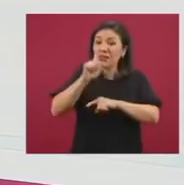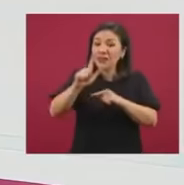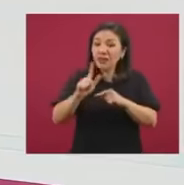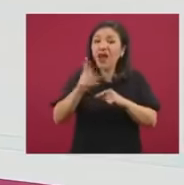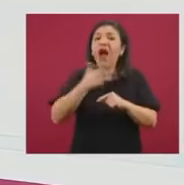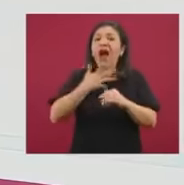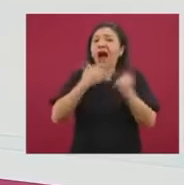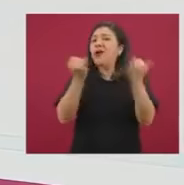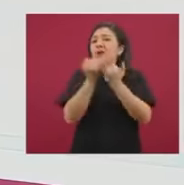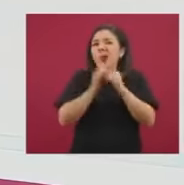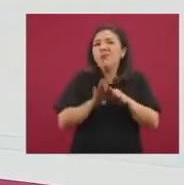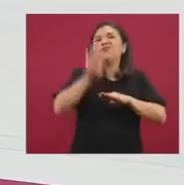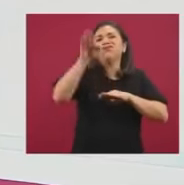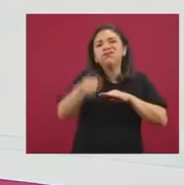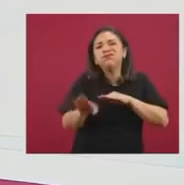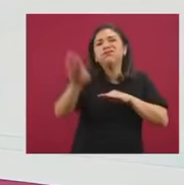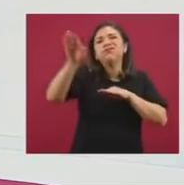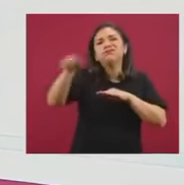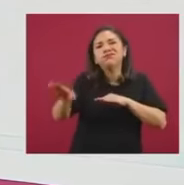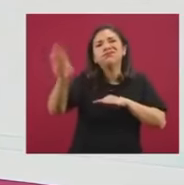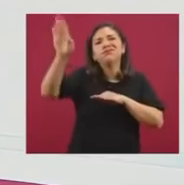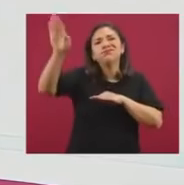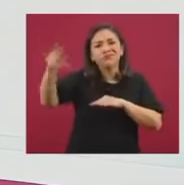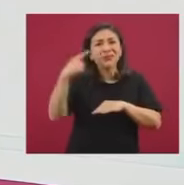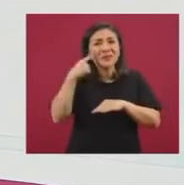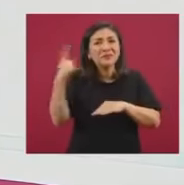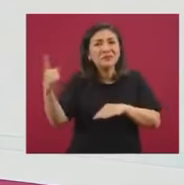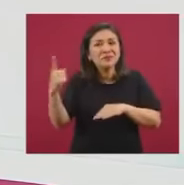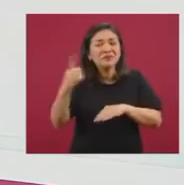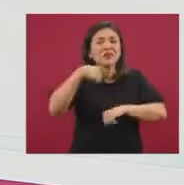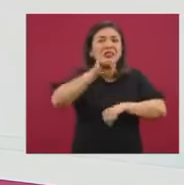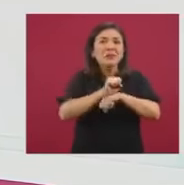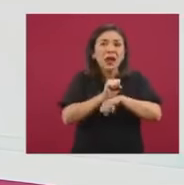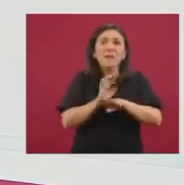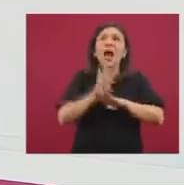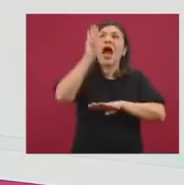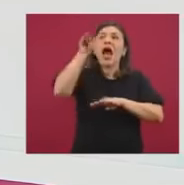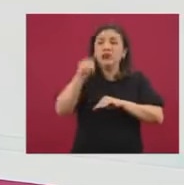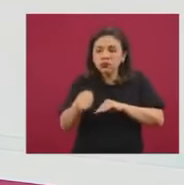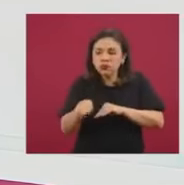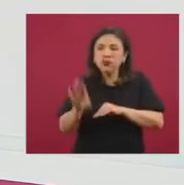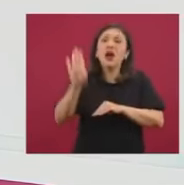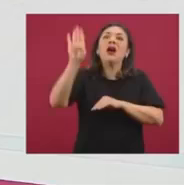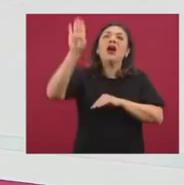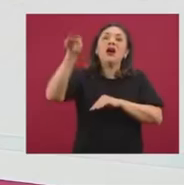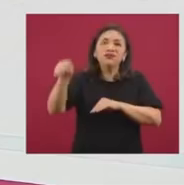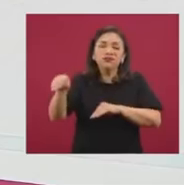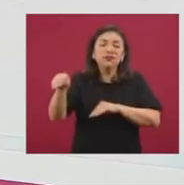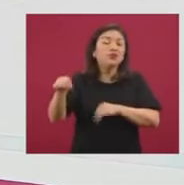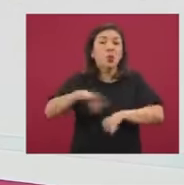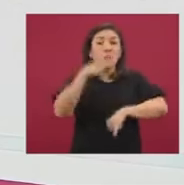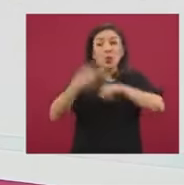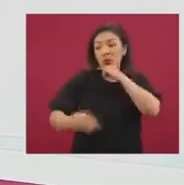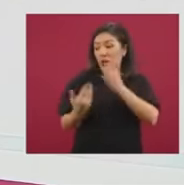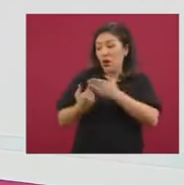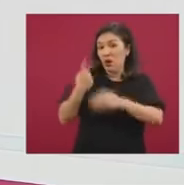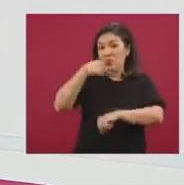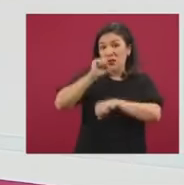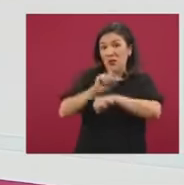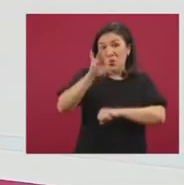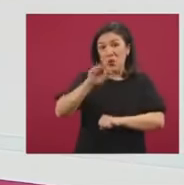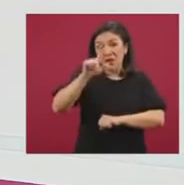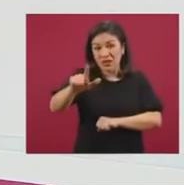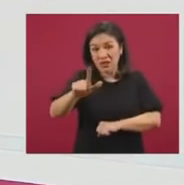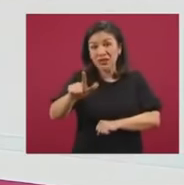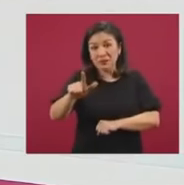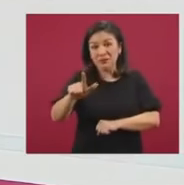hemos tenido un ascenso de estos casos estimados. En alguna semana hubo un pequeño descenso, y en la última semana, la semana